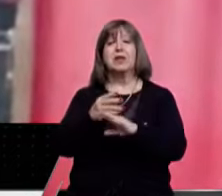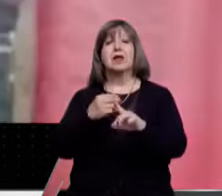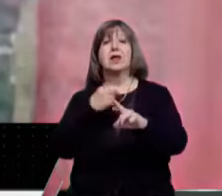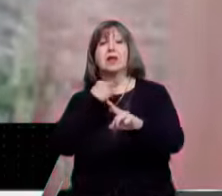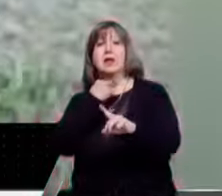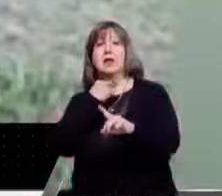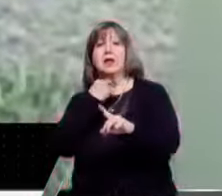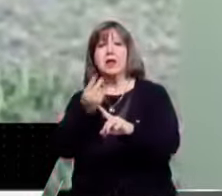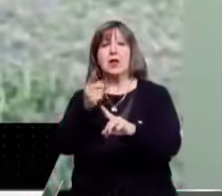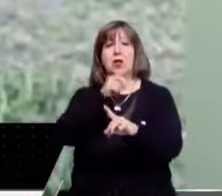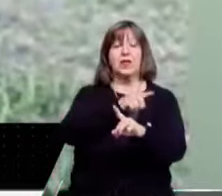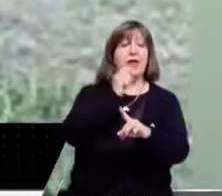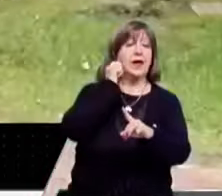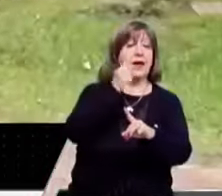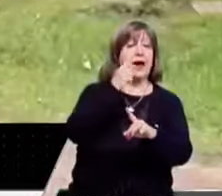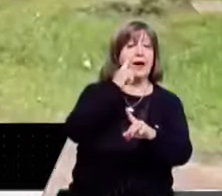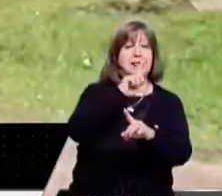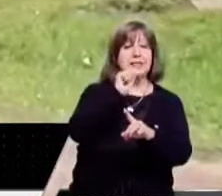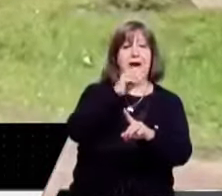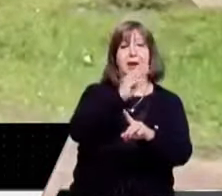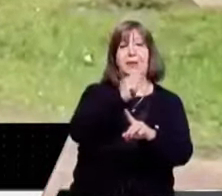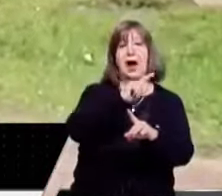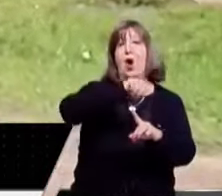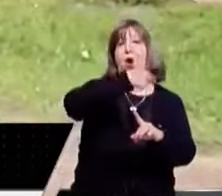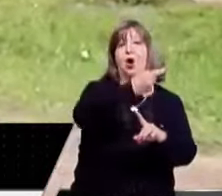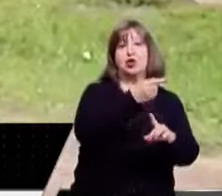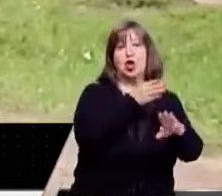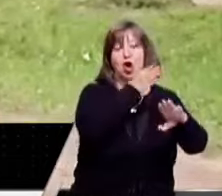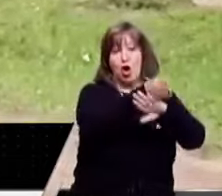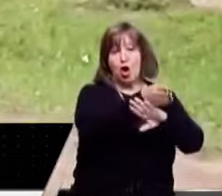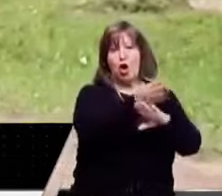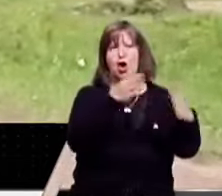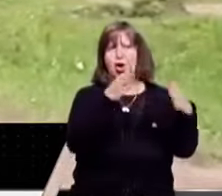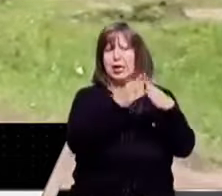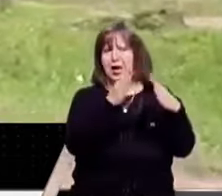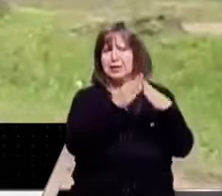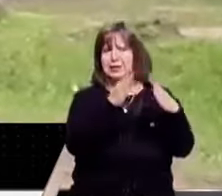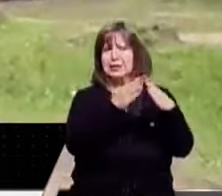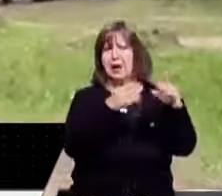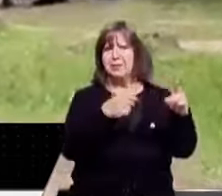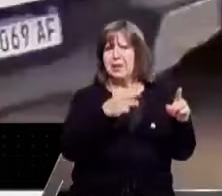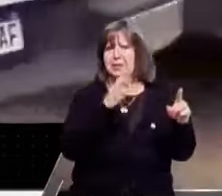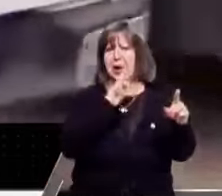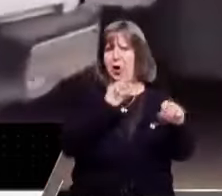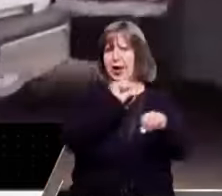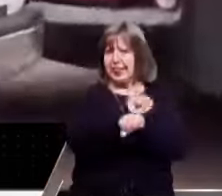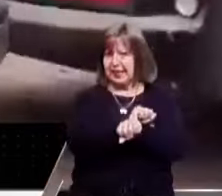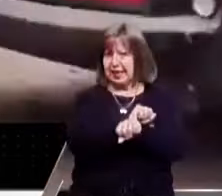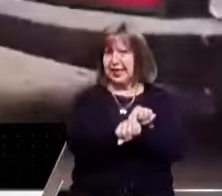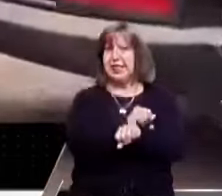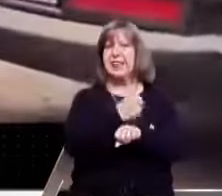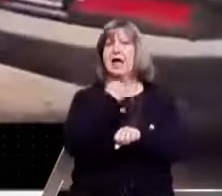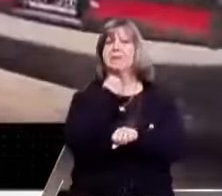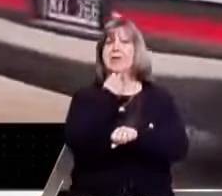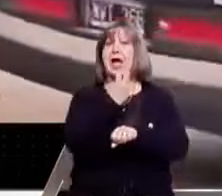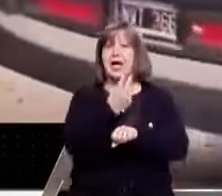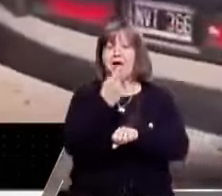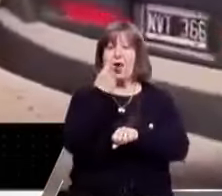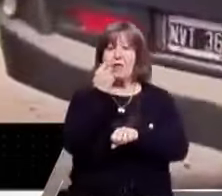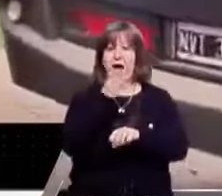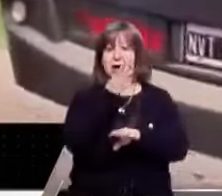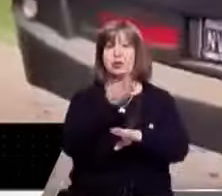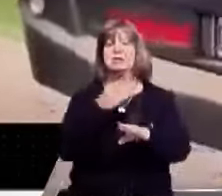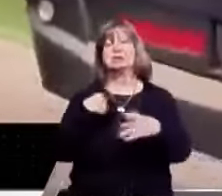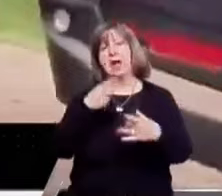María Victoria Callaba. Los agentes peritaron una camioneta blanca que se encontraba estacionada en su casa junto a una